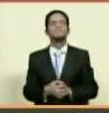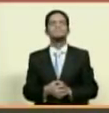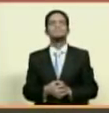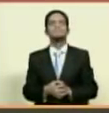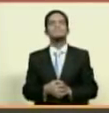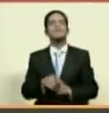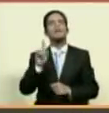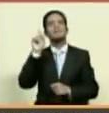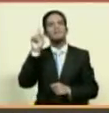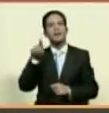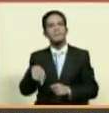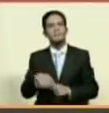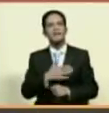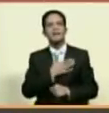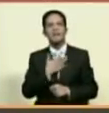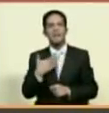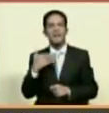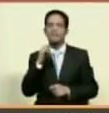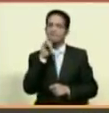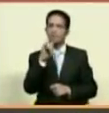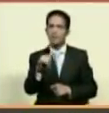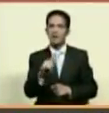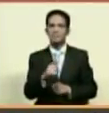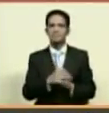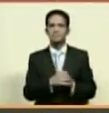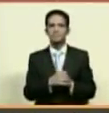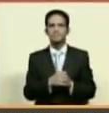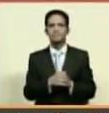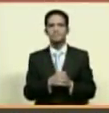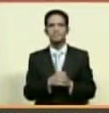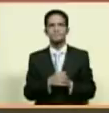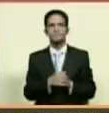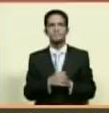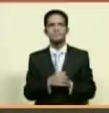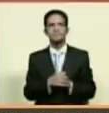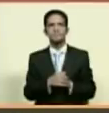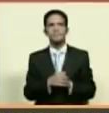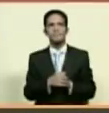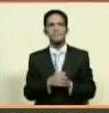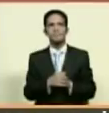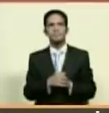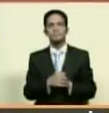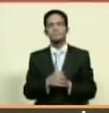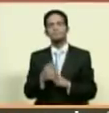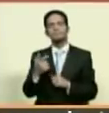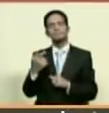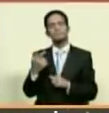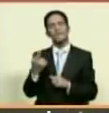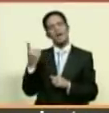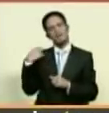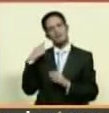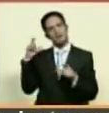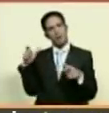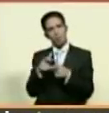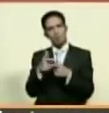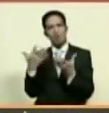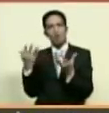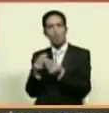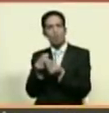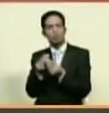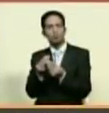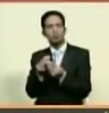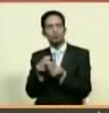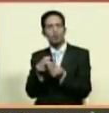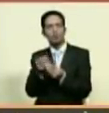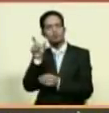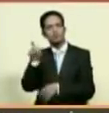quiero informar que estuvimos revisando junto al Presidente de la República el día de ayer, tarde, en horas de la